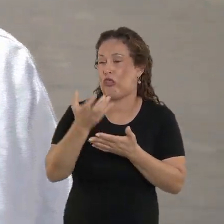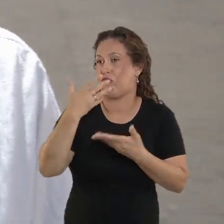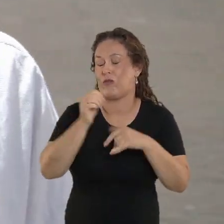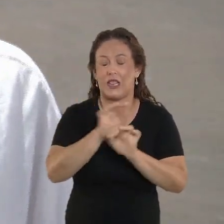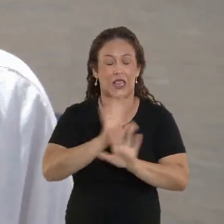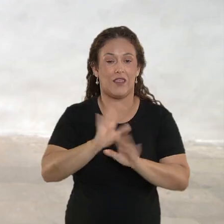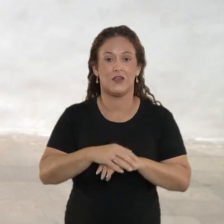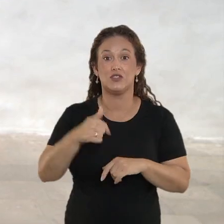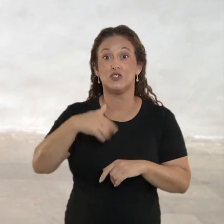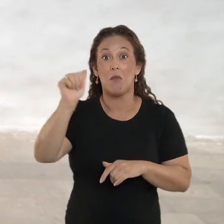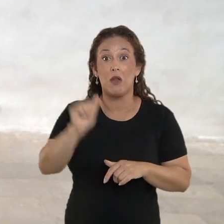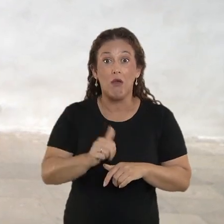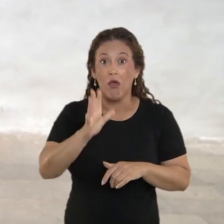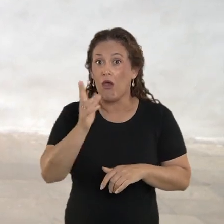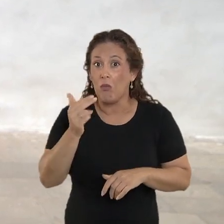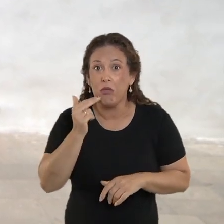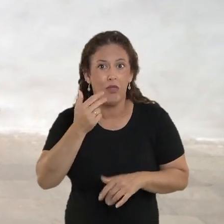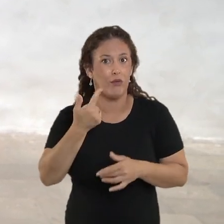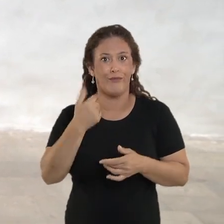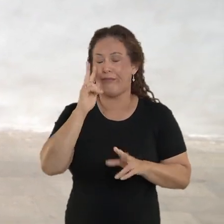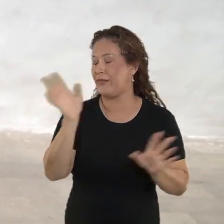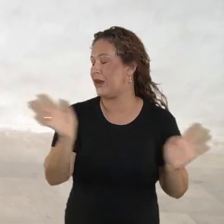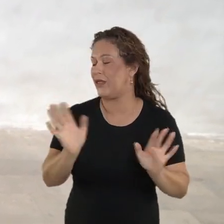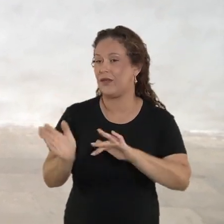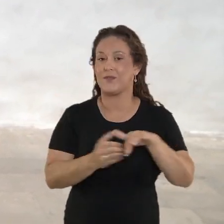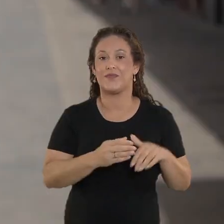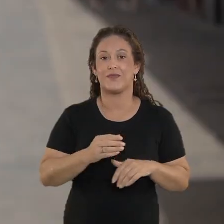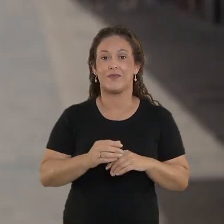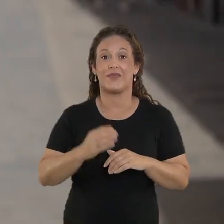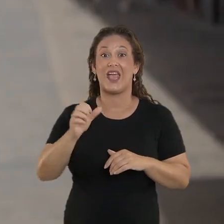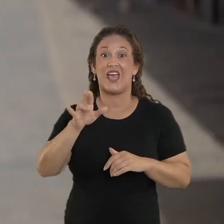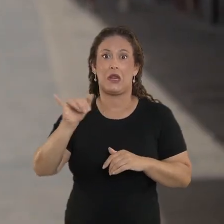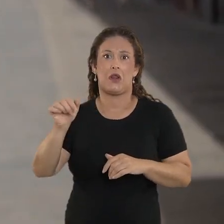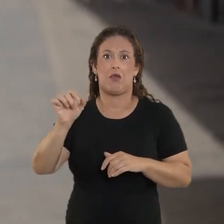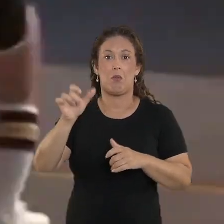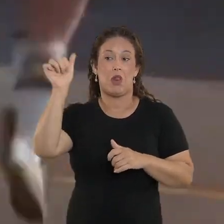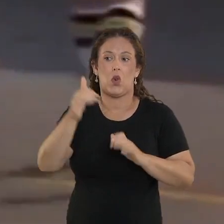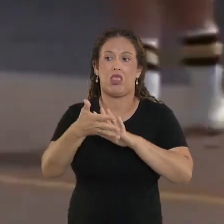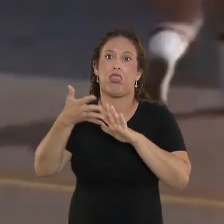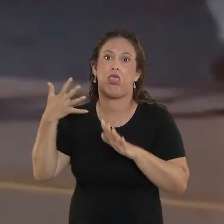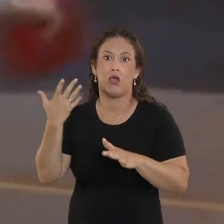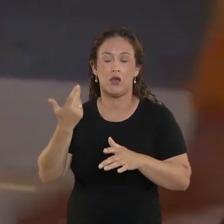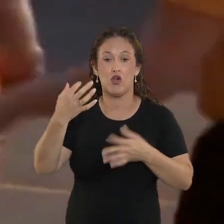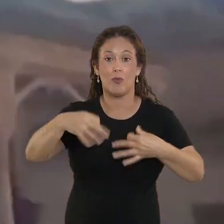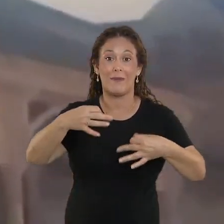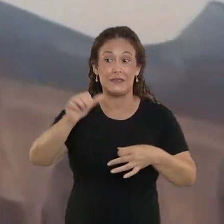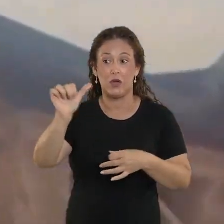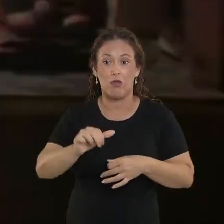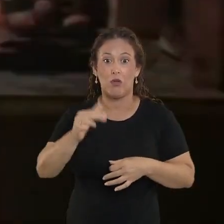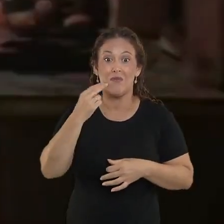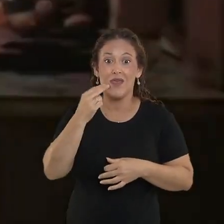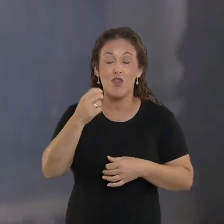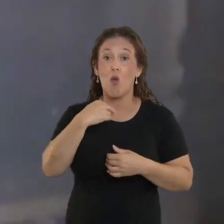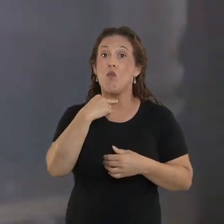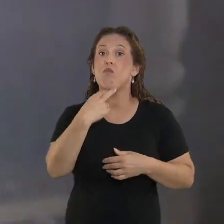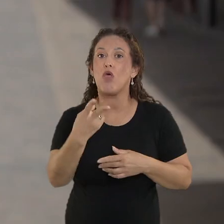no me gustan ninguna. No suelo ver películas de terror, no las tolero bien. Carrie, quizás de hace tiempo. Normalmente las películas de miedo, quito